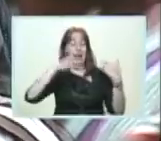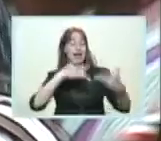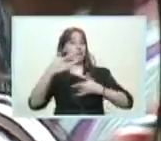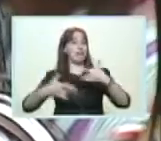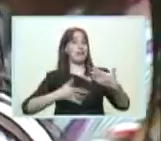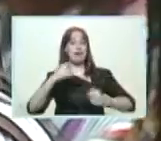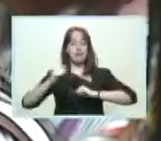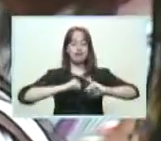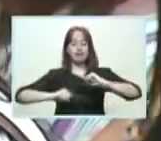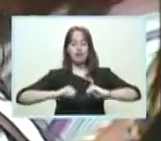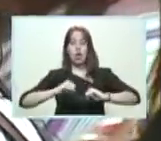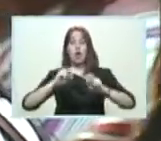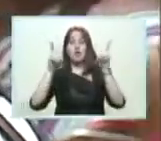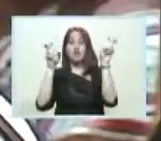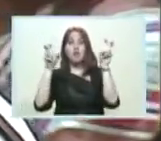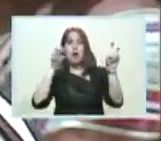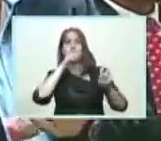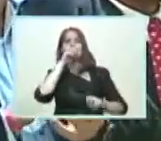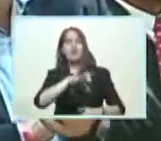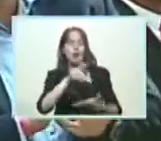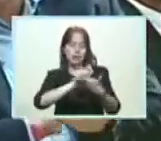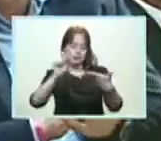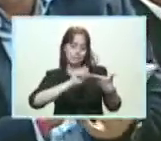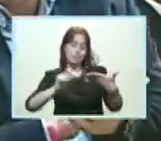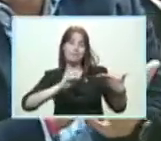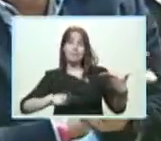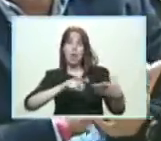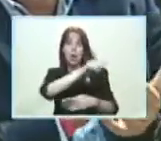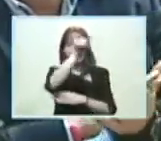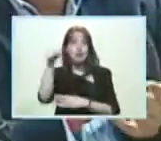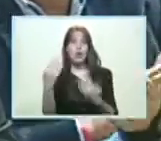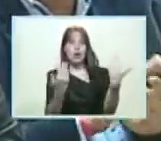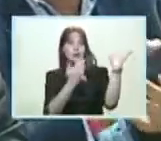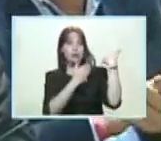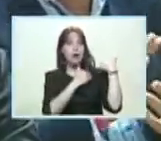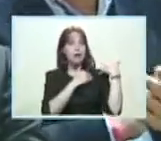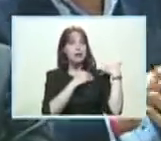el nuevo desencadenante histórico. Es a ustedes,